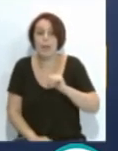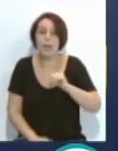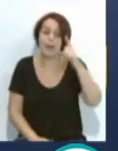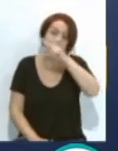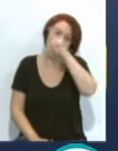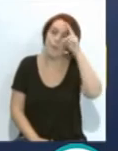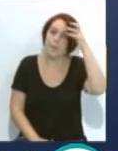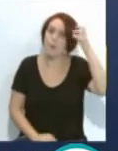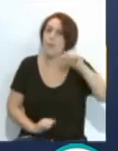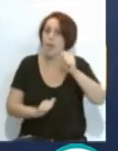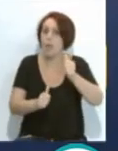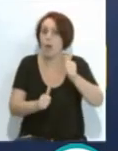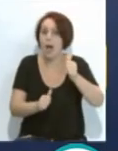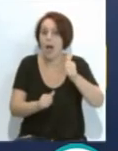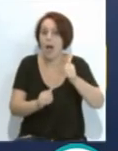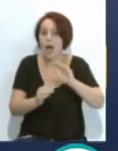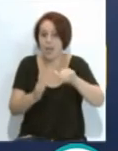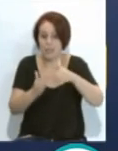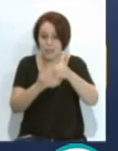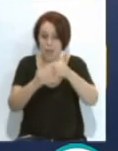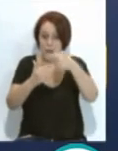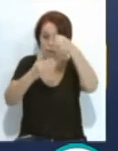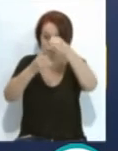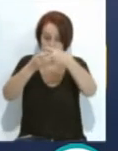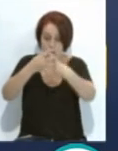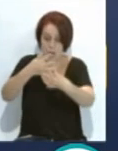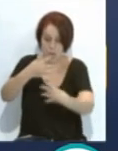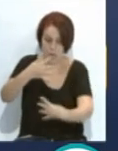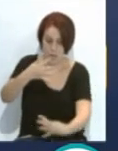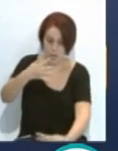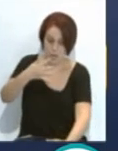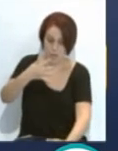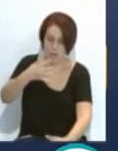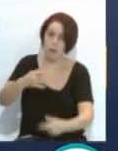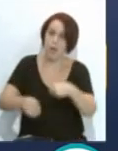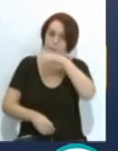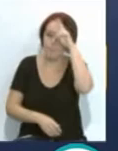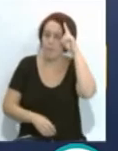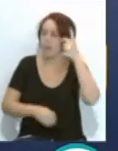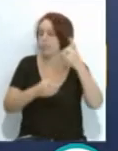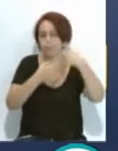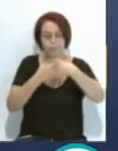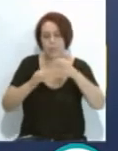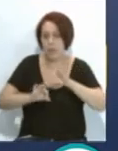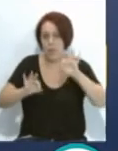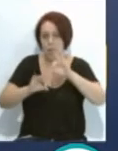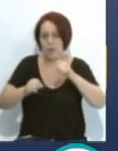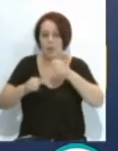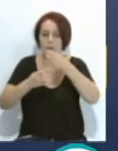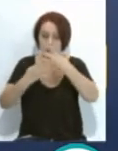Madrid, hasta abajo, cómo se han ido supliendo, el Madrid no ha hecho ninguna incorporación,